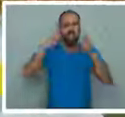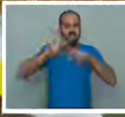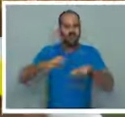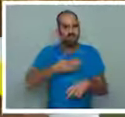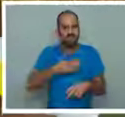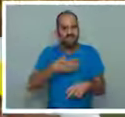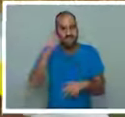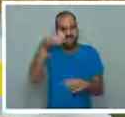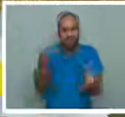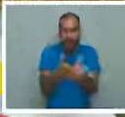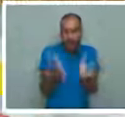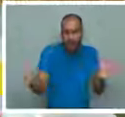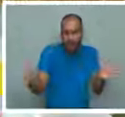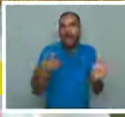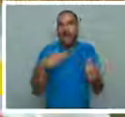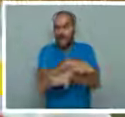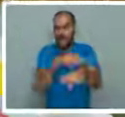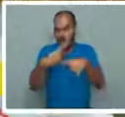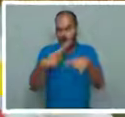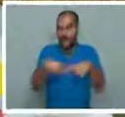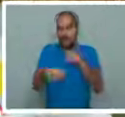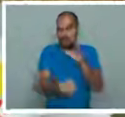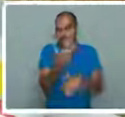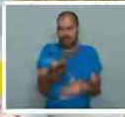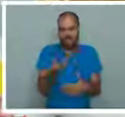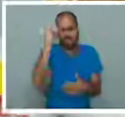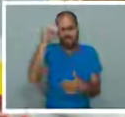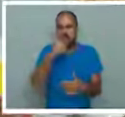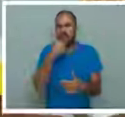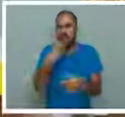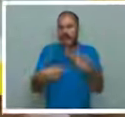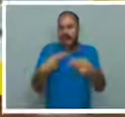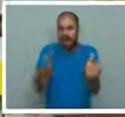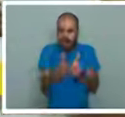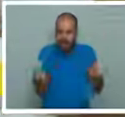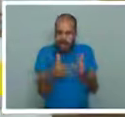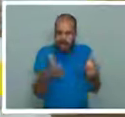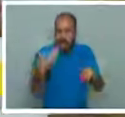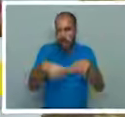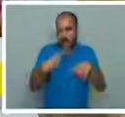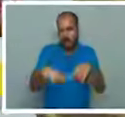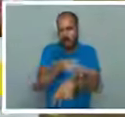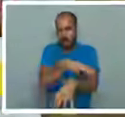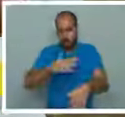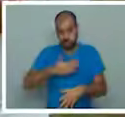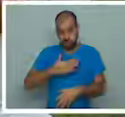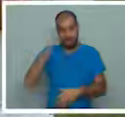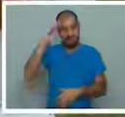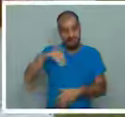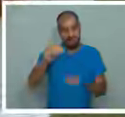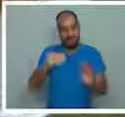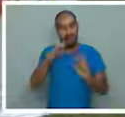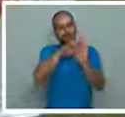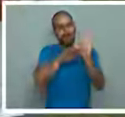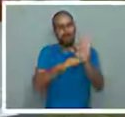desarrollo de la reproducción animal como soporte técnico del gigantesco programa de extensión de la inseminación artificial que se